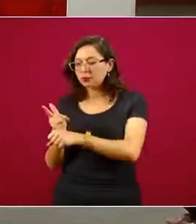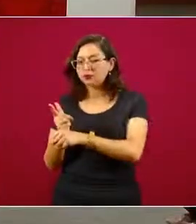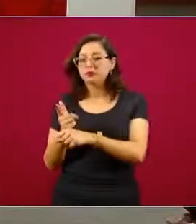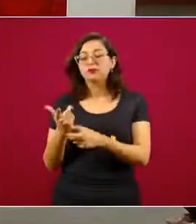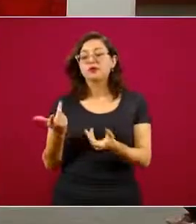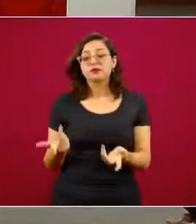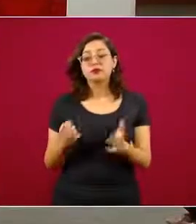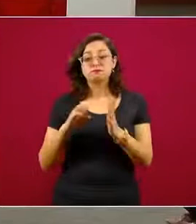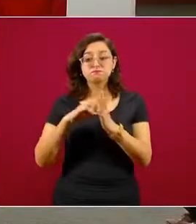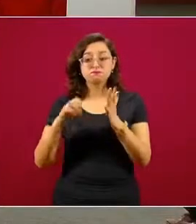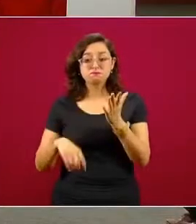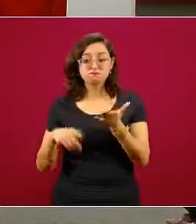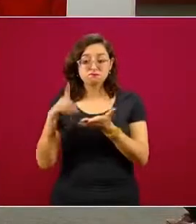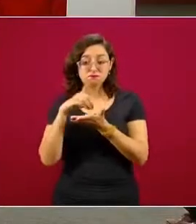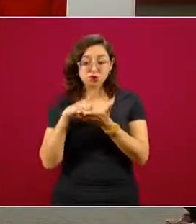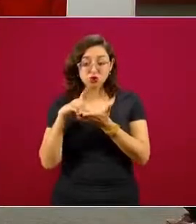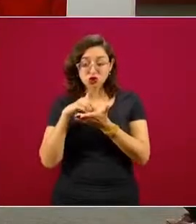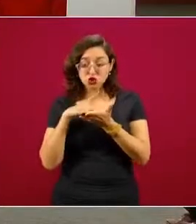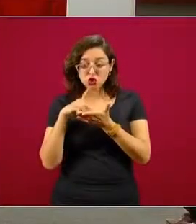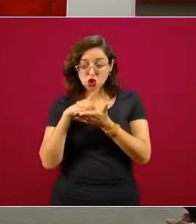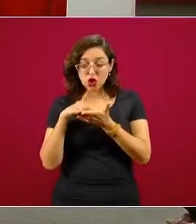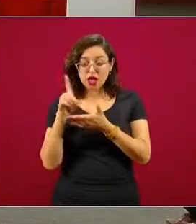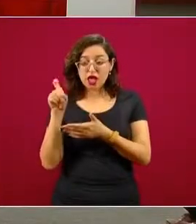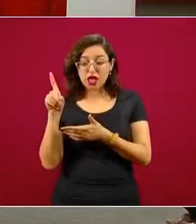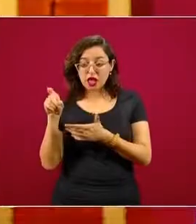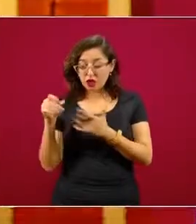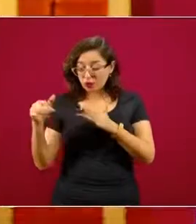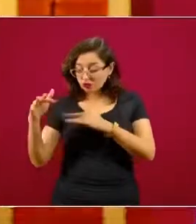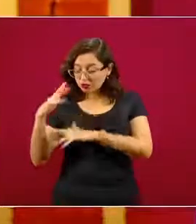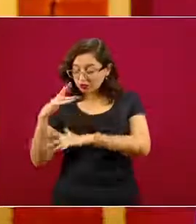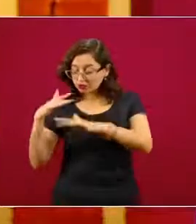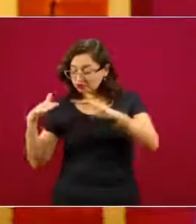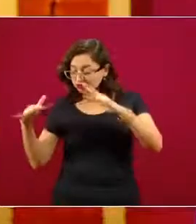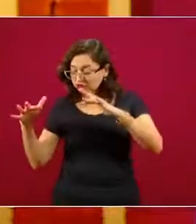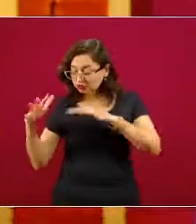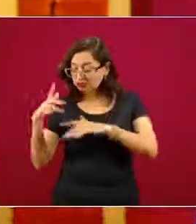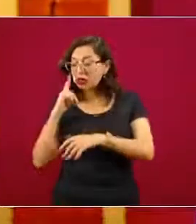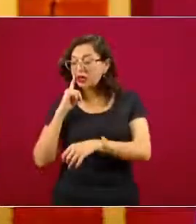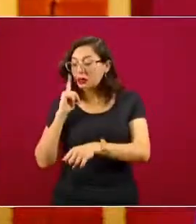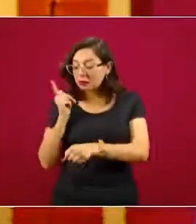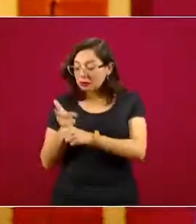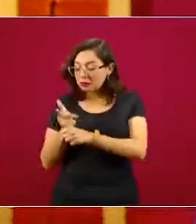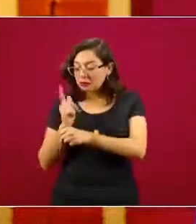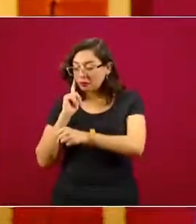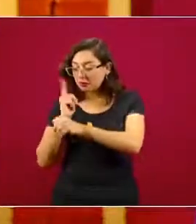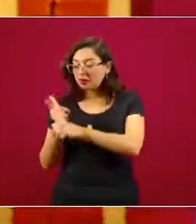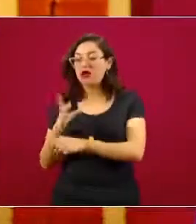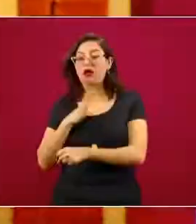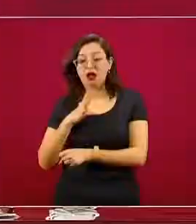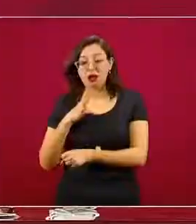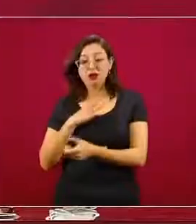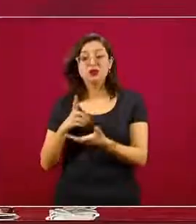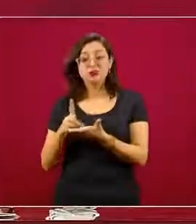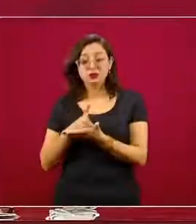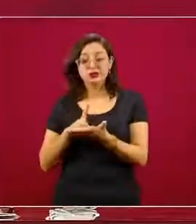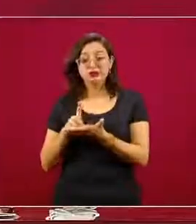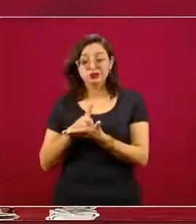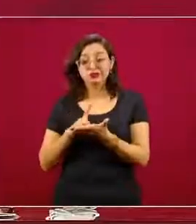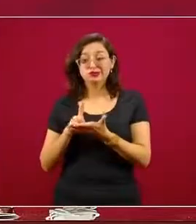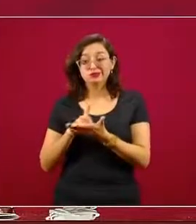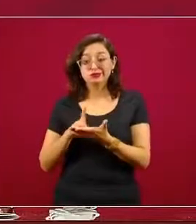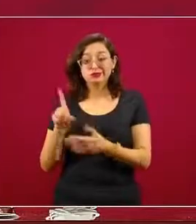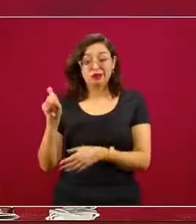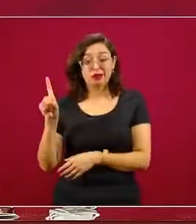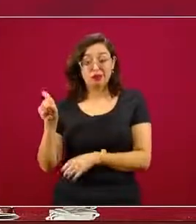de drogas, y se hace vigilancia epidemiológica encontrando en aguas residuales drogas, sustancias psicoactivas